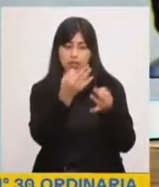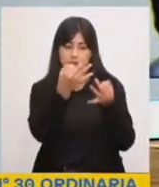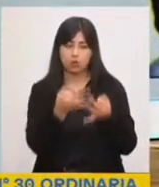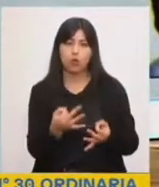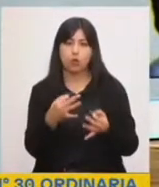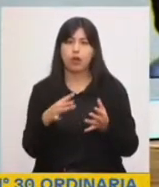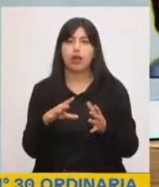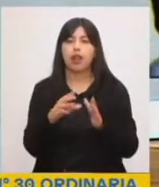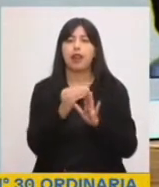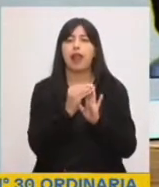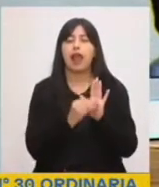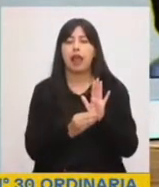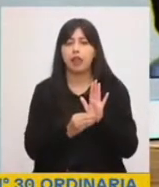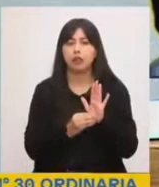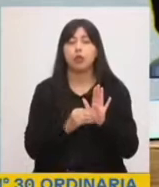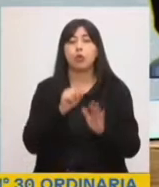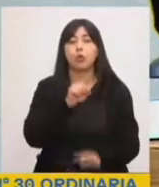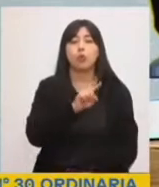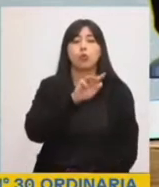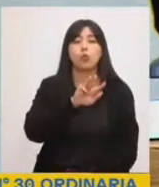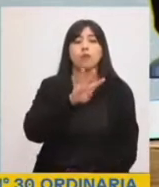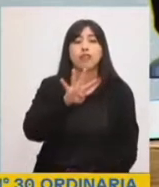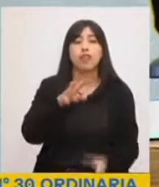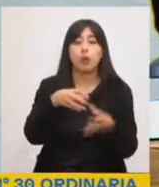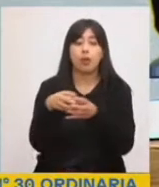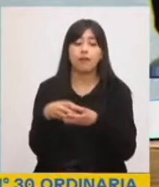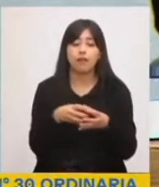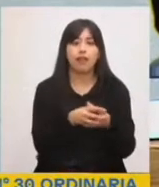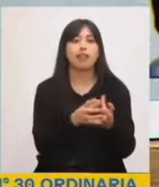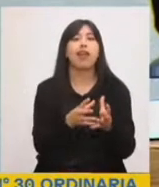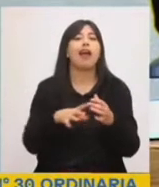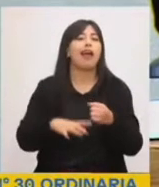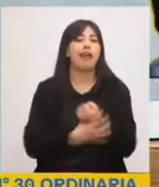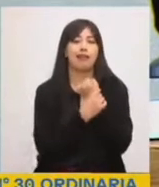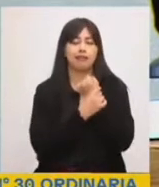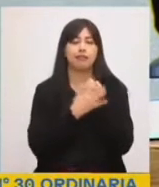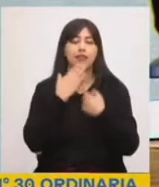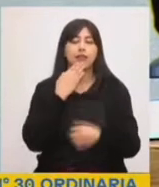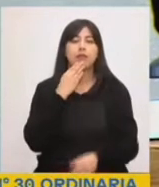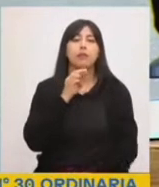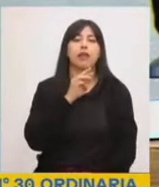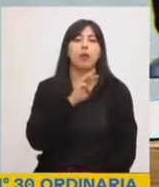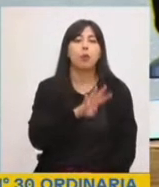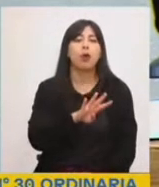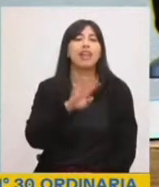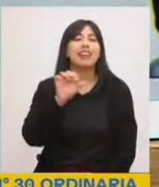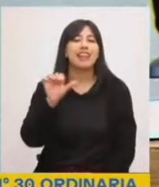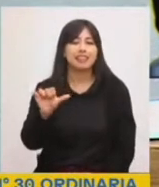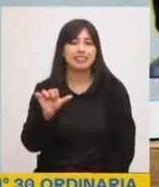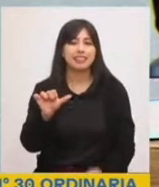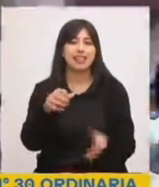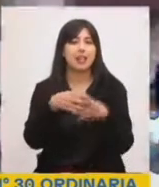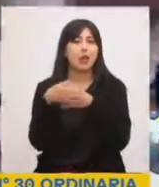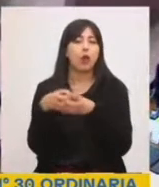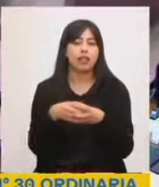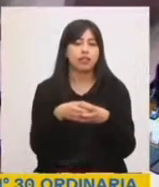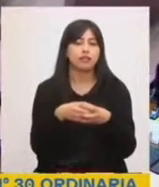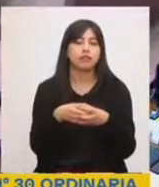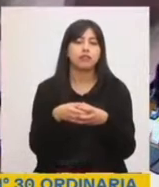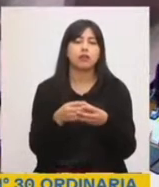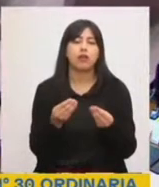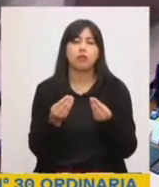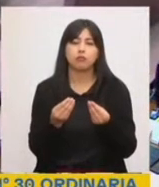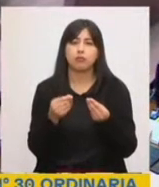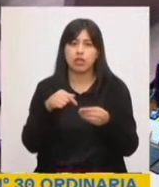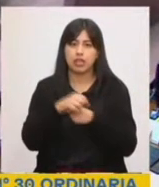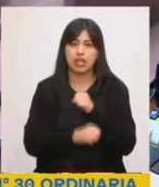PDI ha logrado desarticular 194 bandas y 36 organizaciones criminales en lo que va del año, destacándose por la